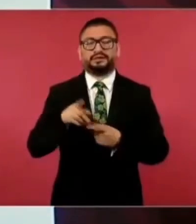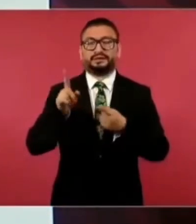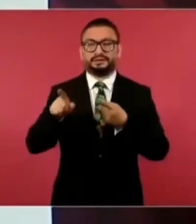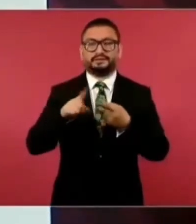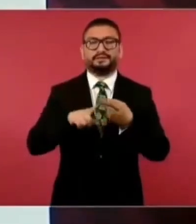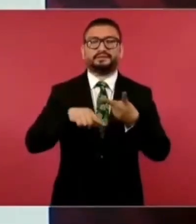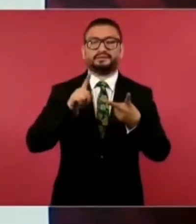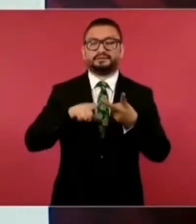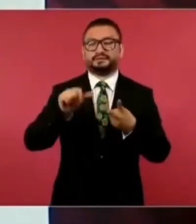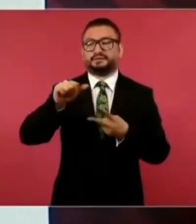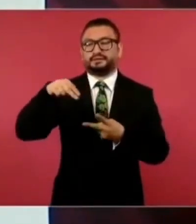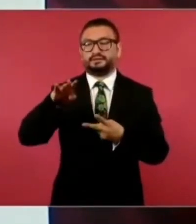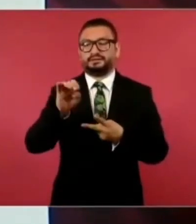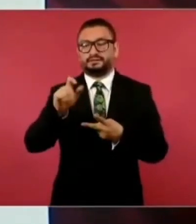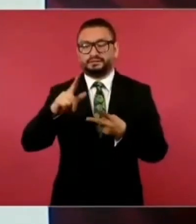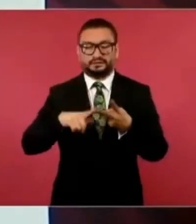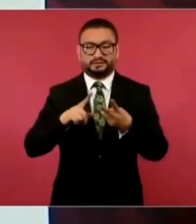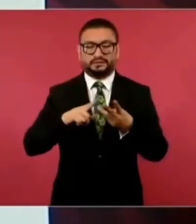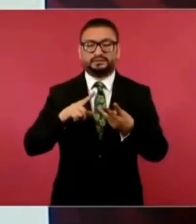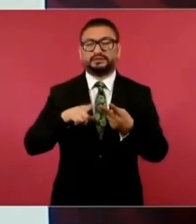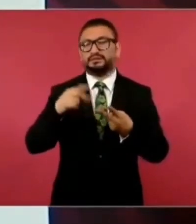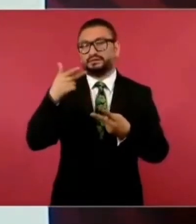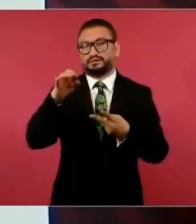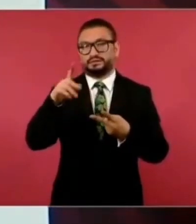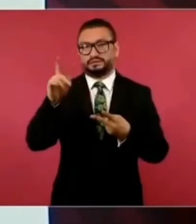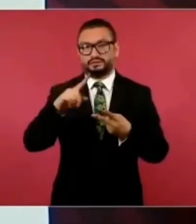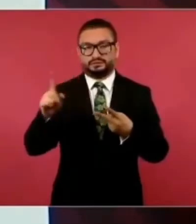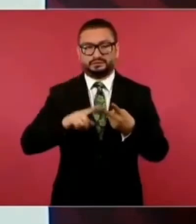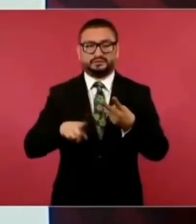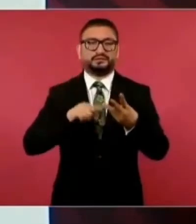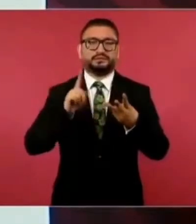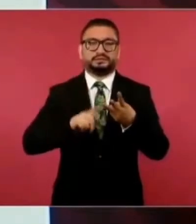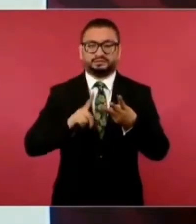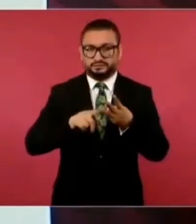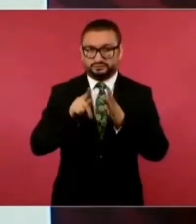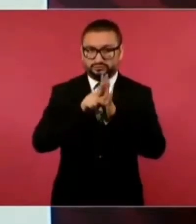como Anabel Hernández, como el New York Times,